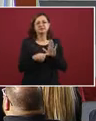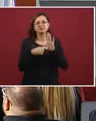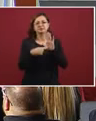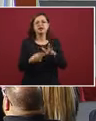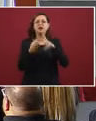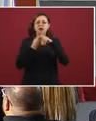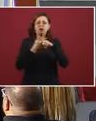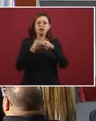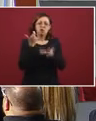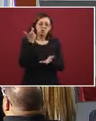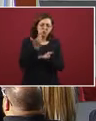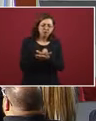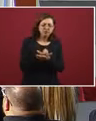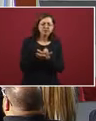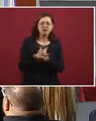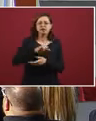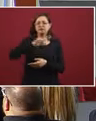inicial,